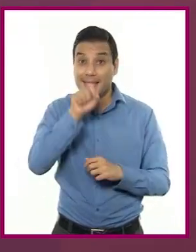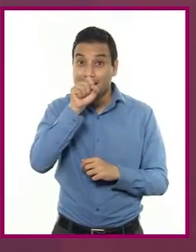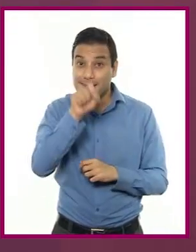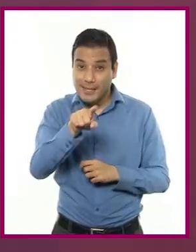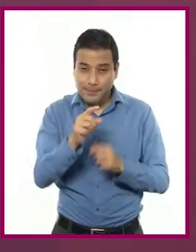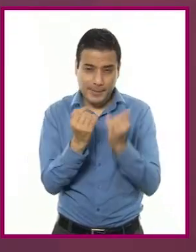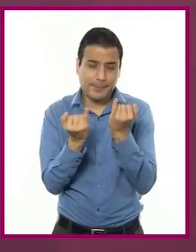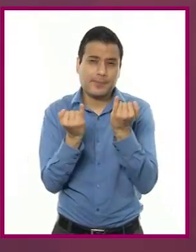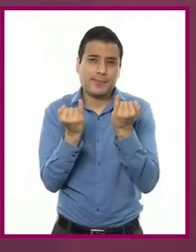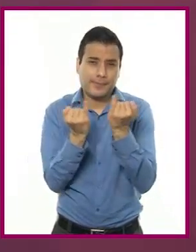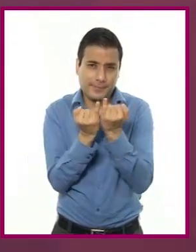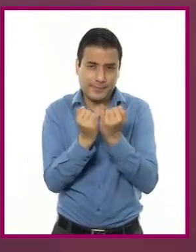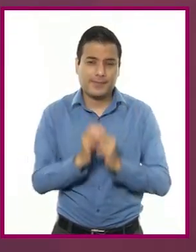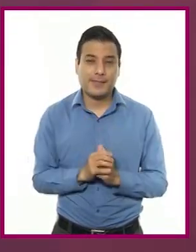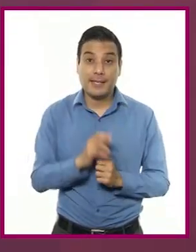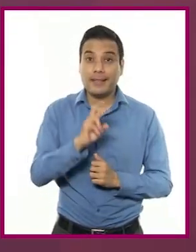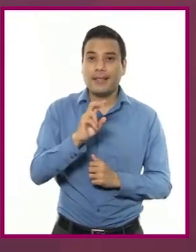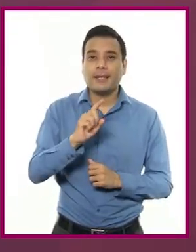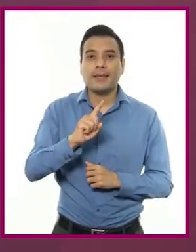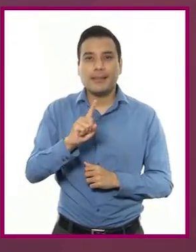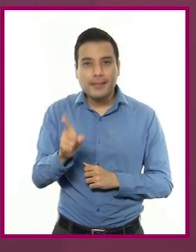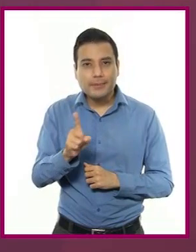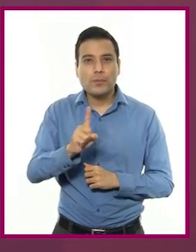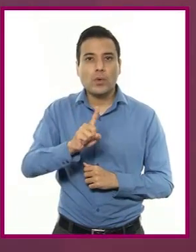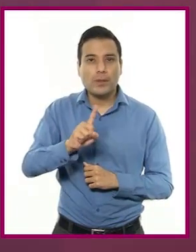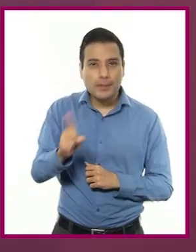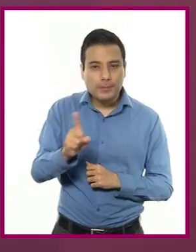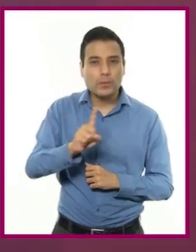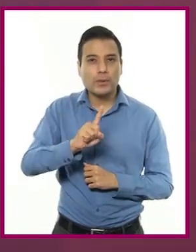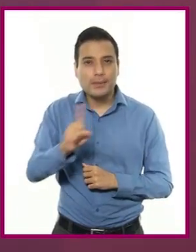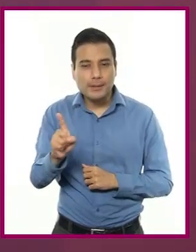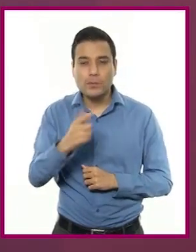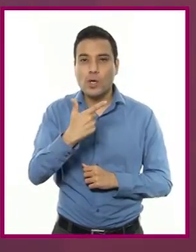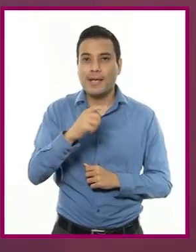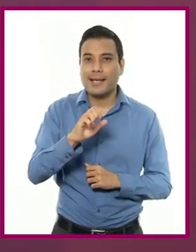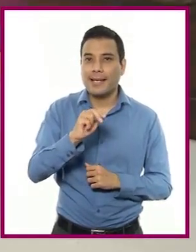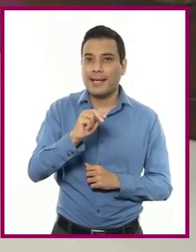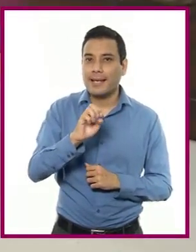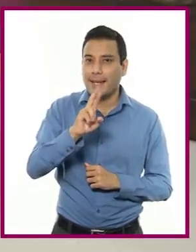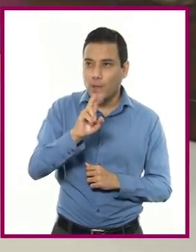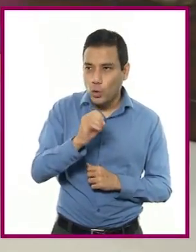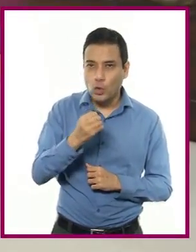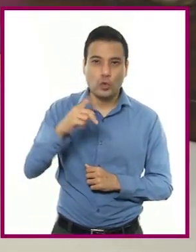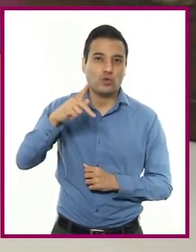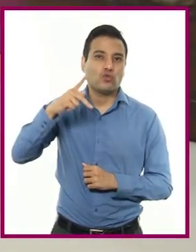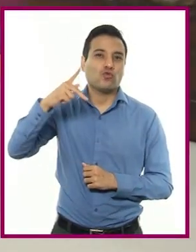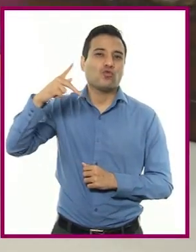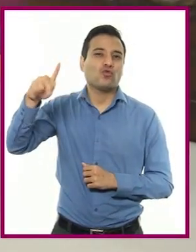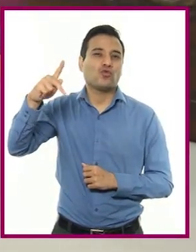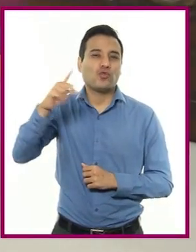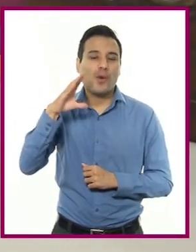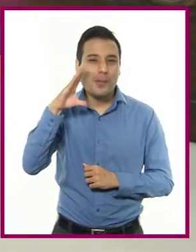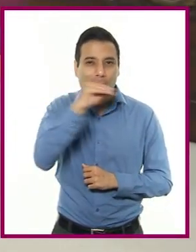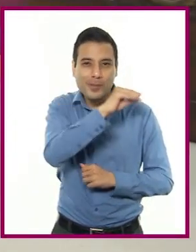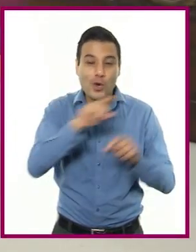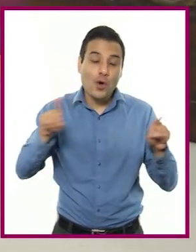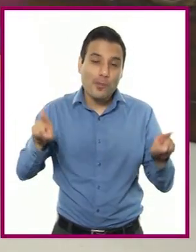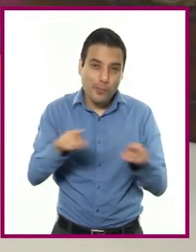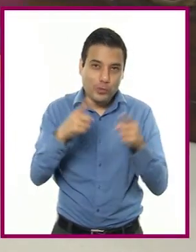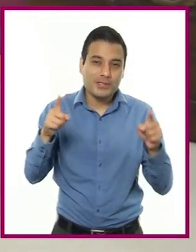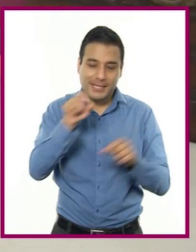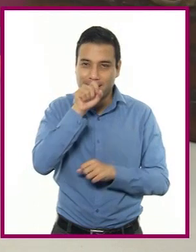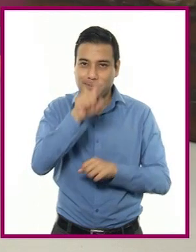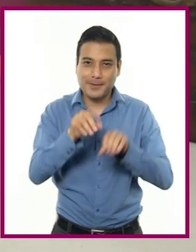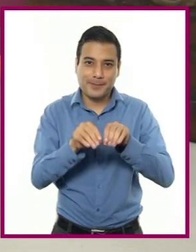los diferentes ritmos y géneros de los grupos africanos. Para fortalecer lo anterior, tenemos